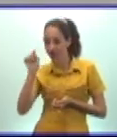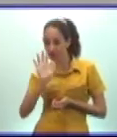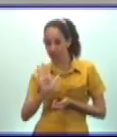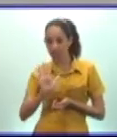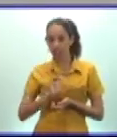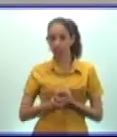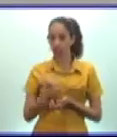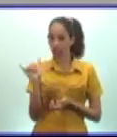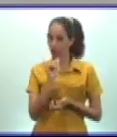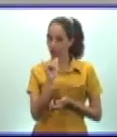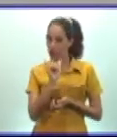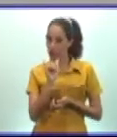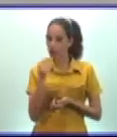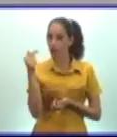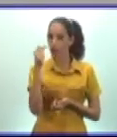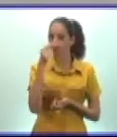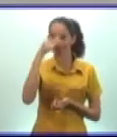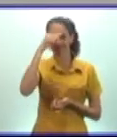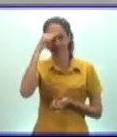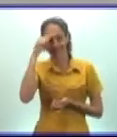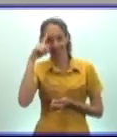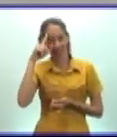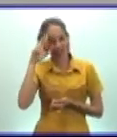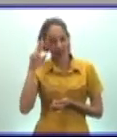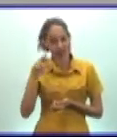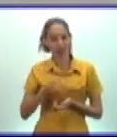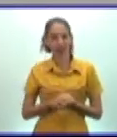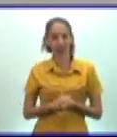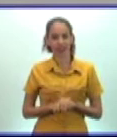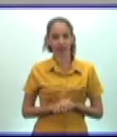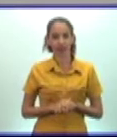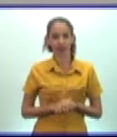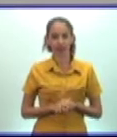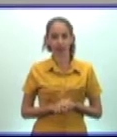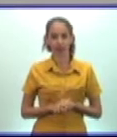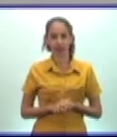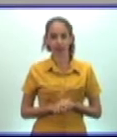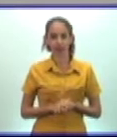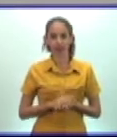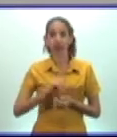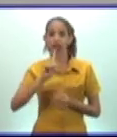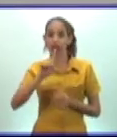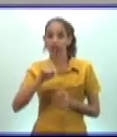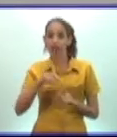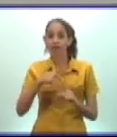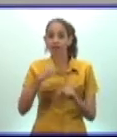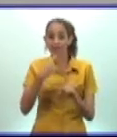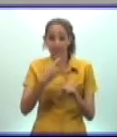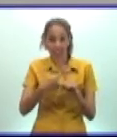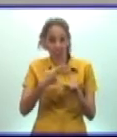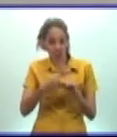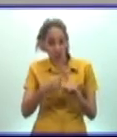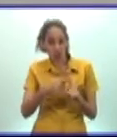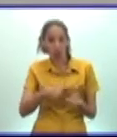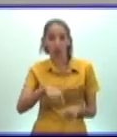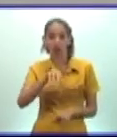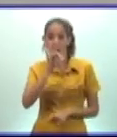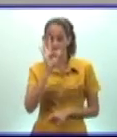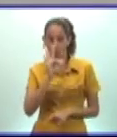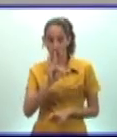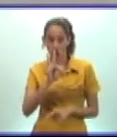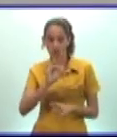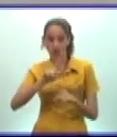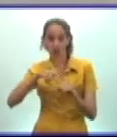tanto, se adicionan los módulos y se coloca el signo negativo. El resultado entonces sería